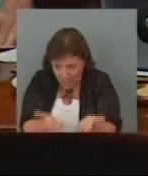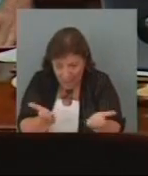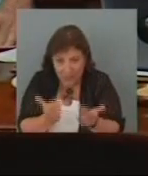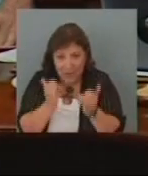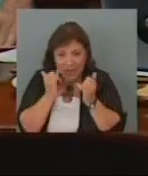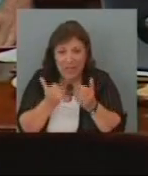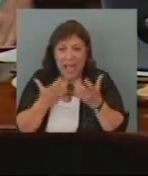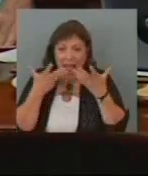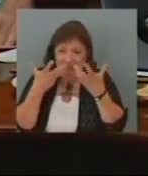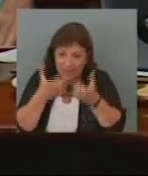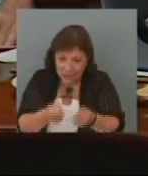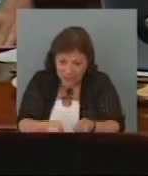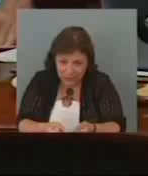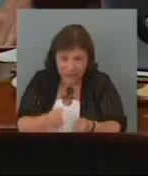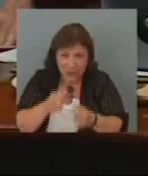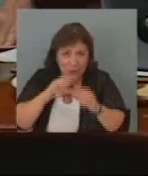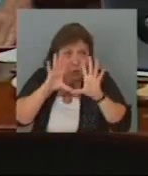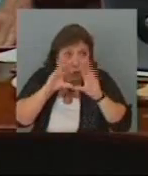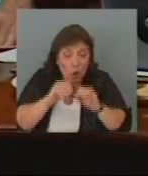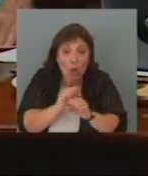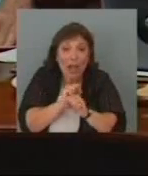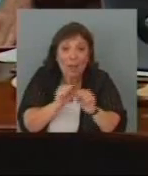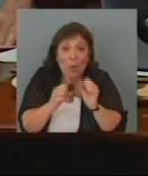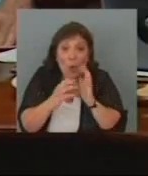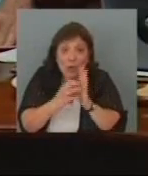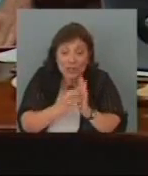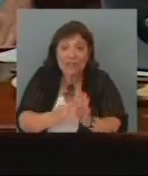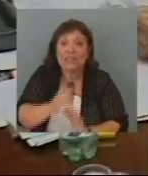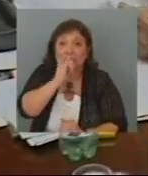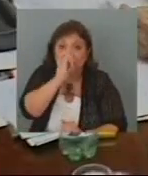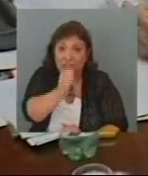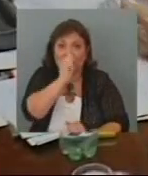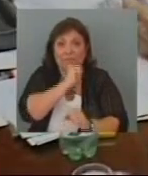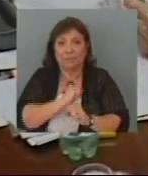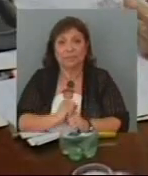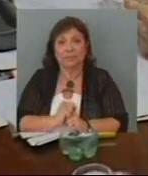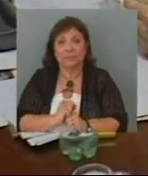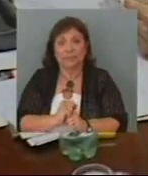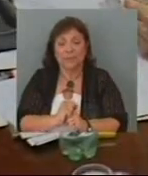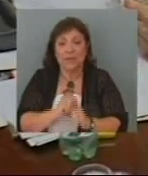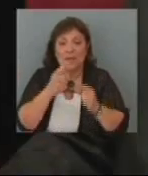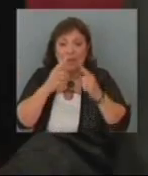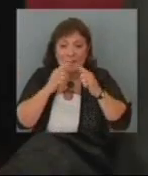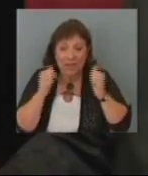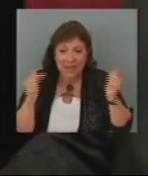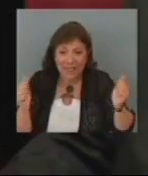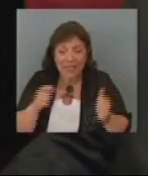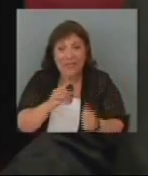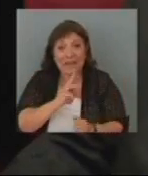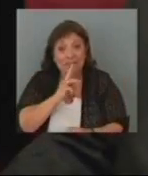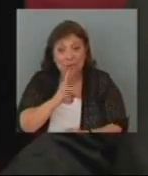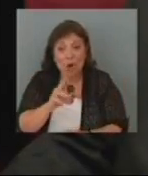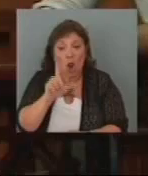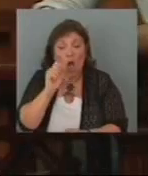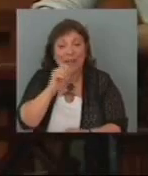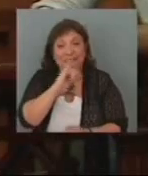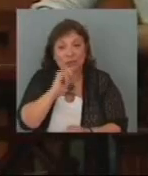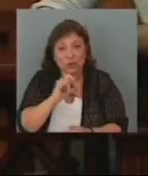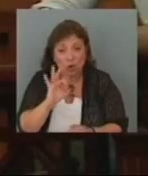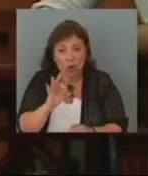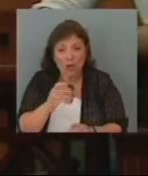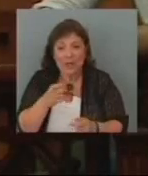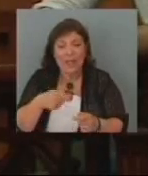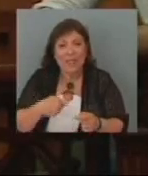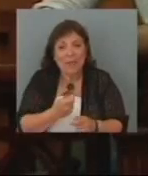¿Ayudada en todo lo posible dentro de la Constitución y la ley? Sí. Entre las variedades de asuntos a responder, Fernando Lorenzo inició con las